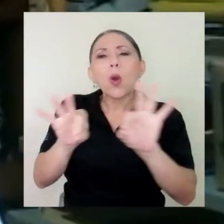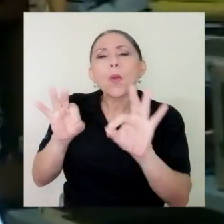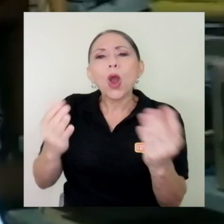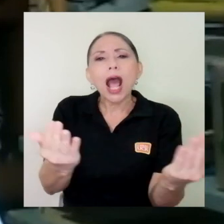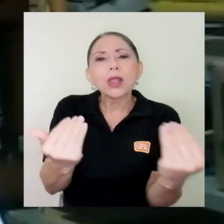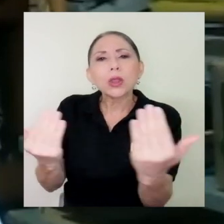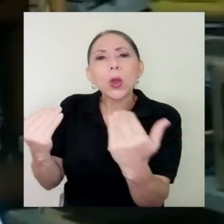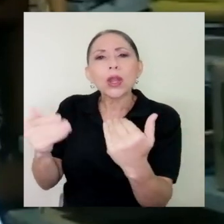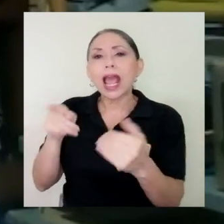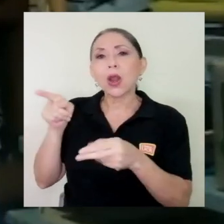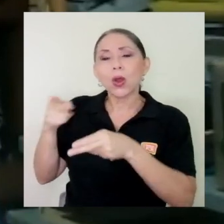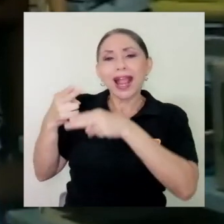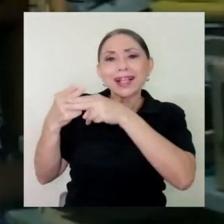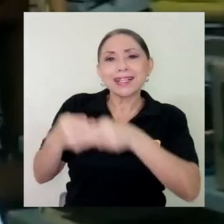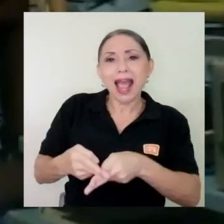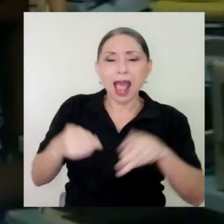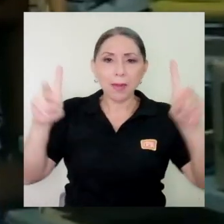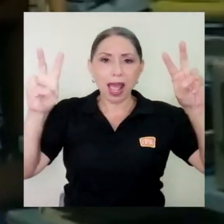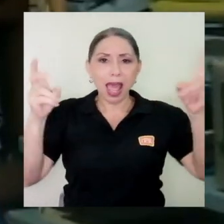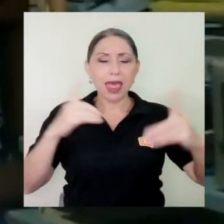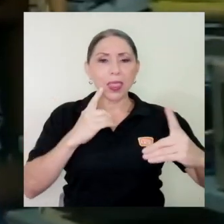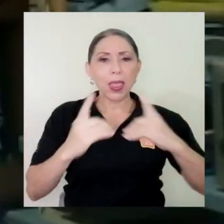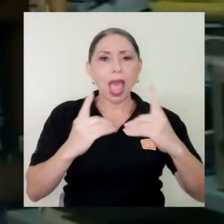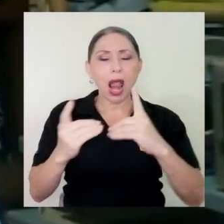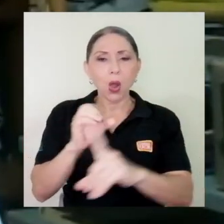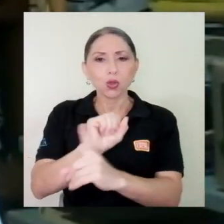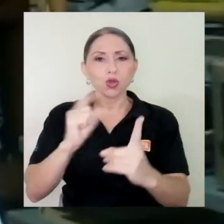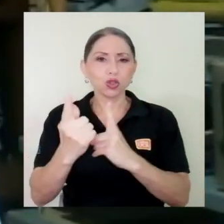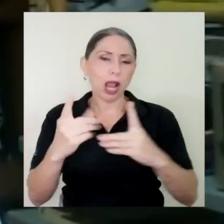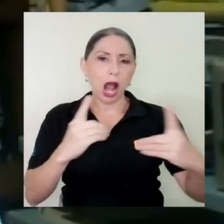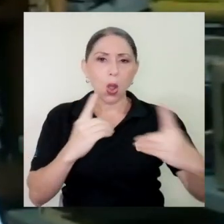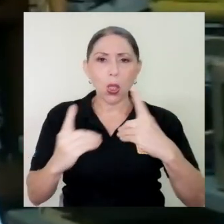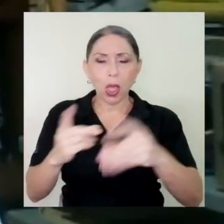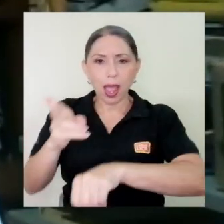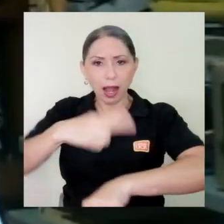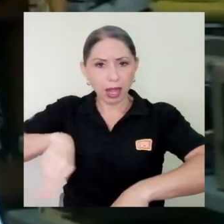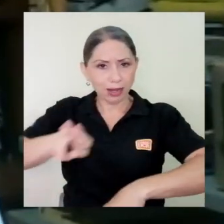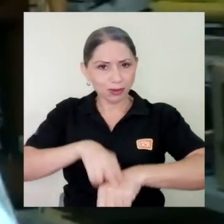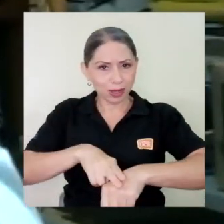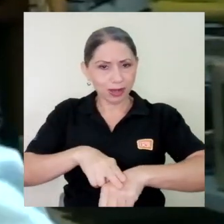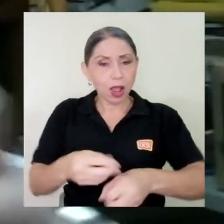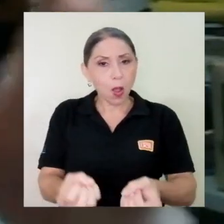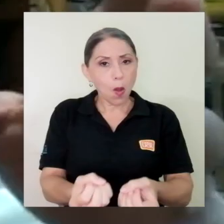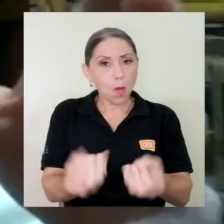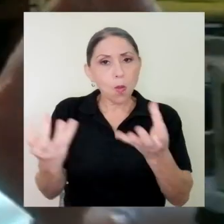un diálogo social o nacional eh,